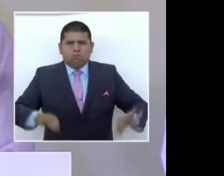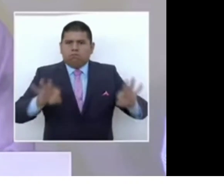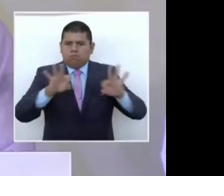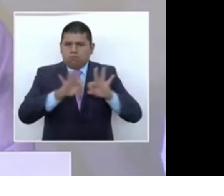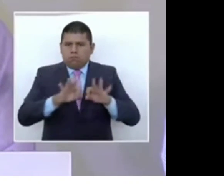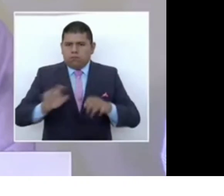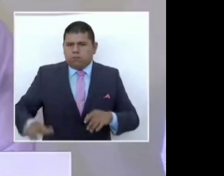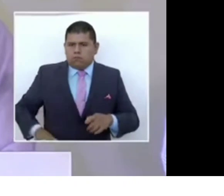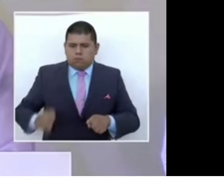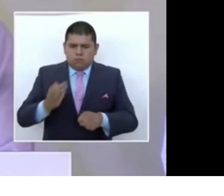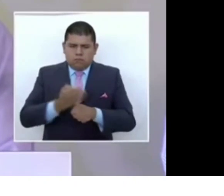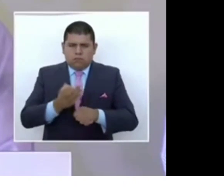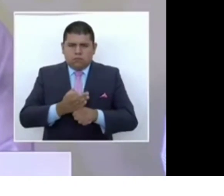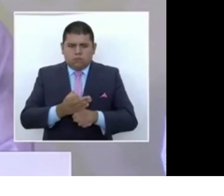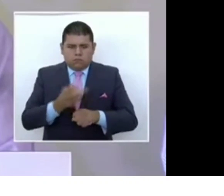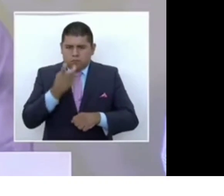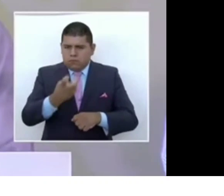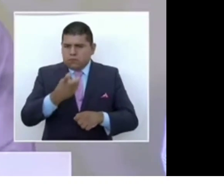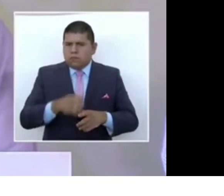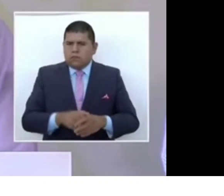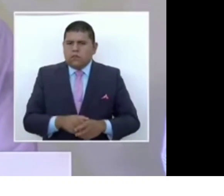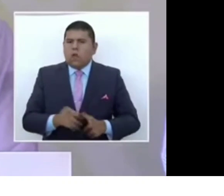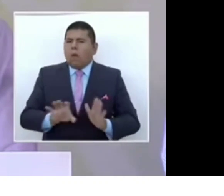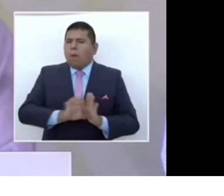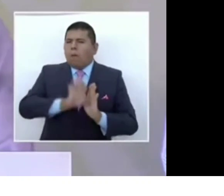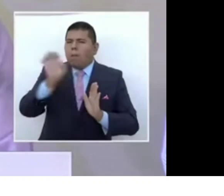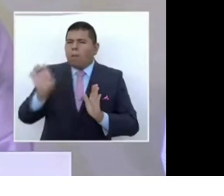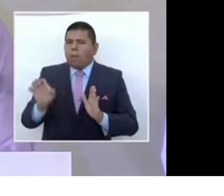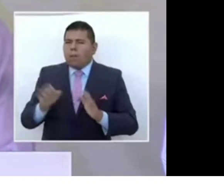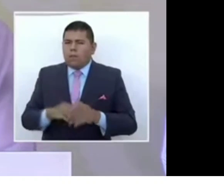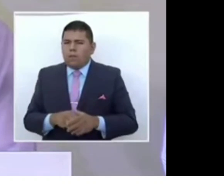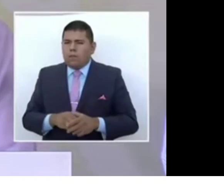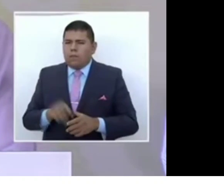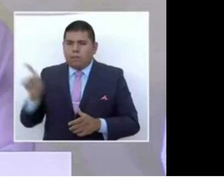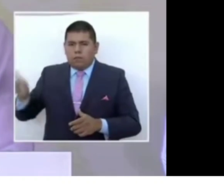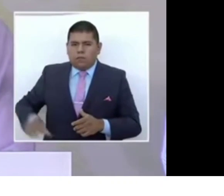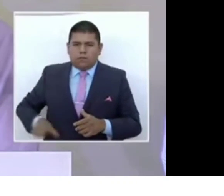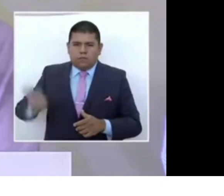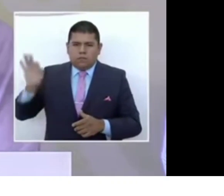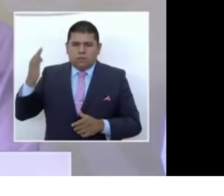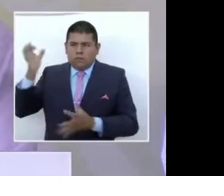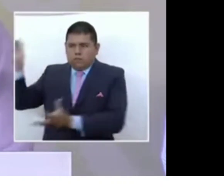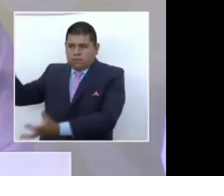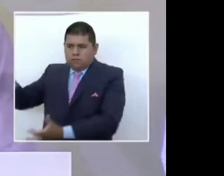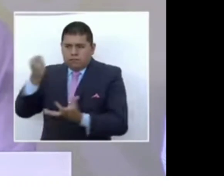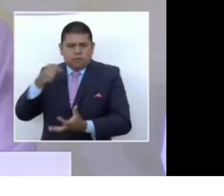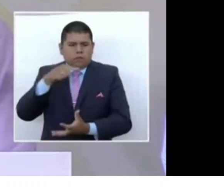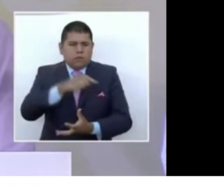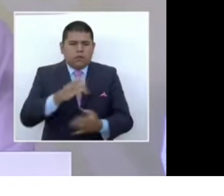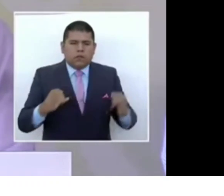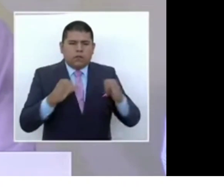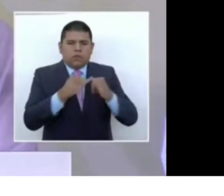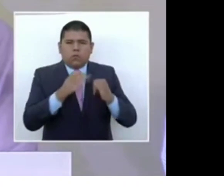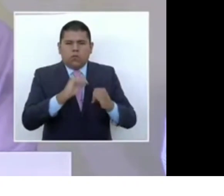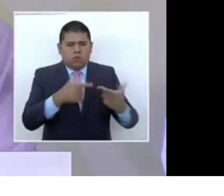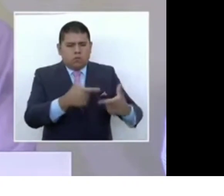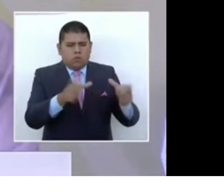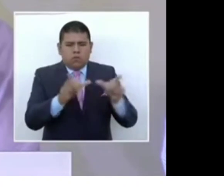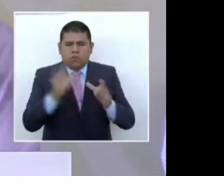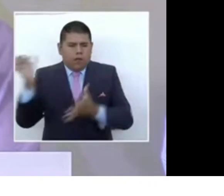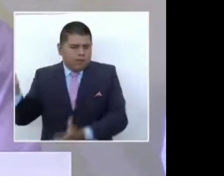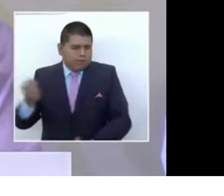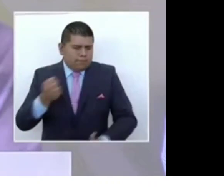del gobierno que represento. Ya no queremos la intermediación de